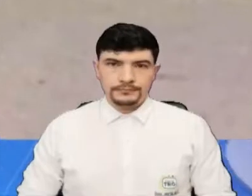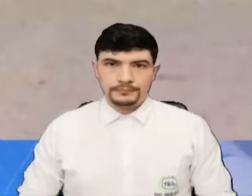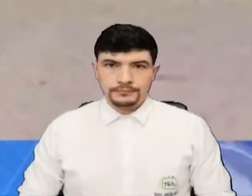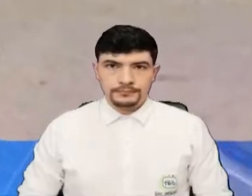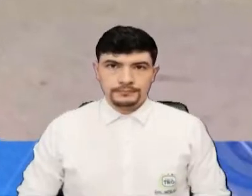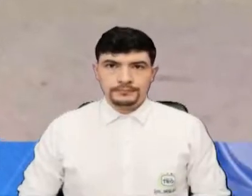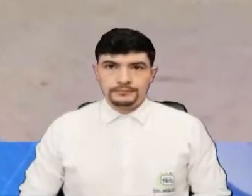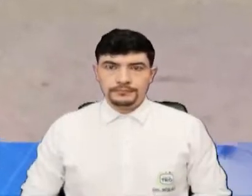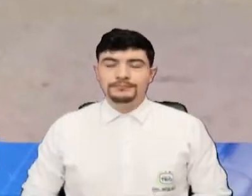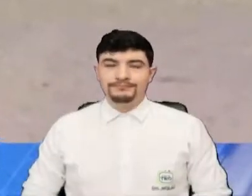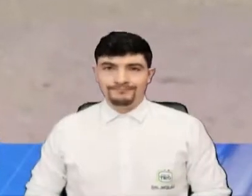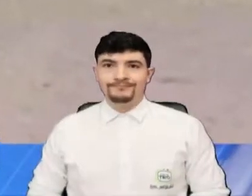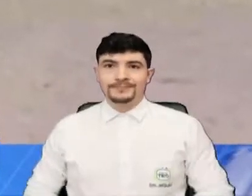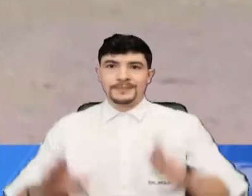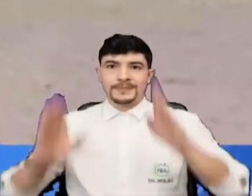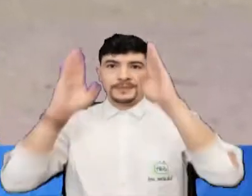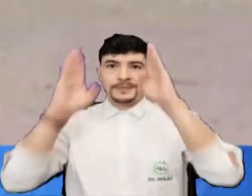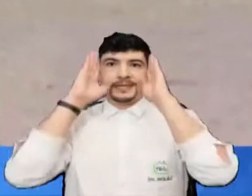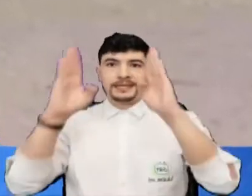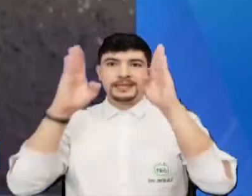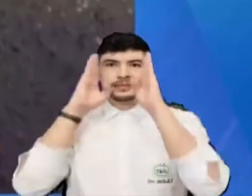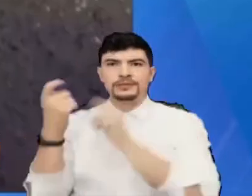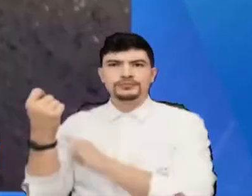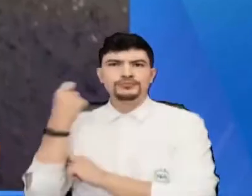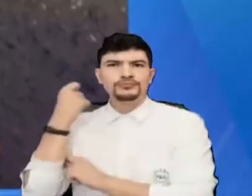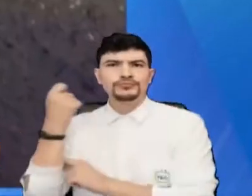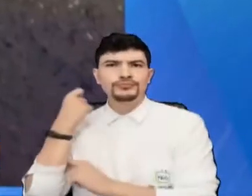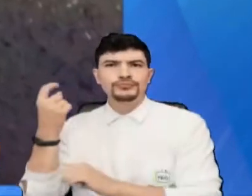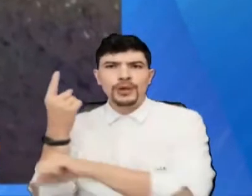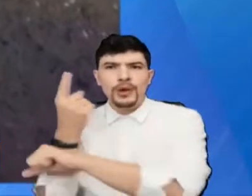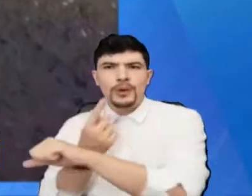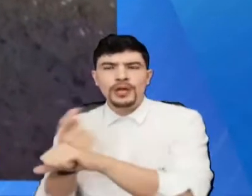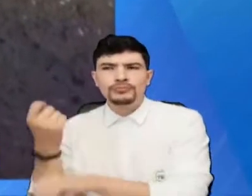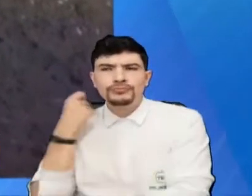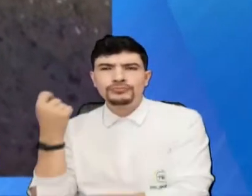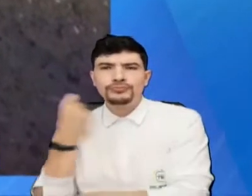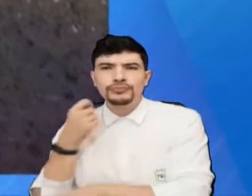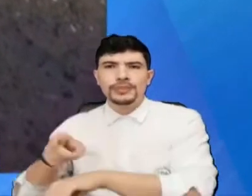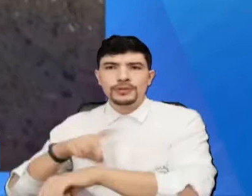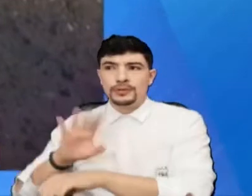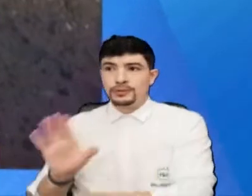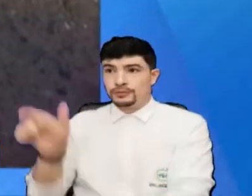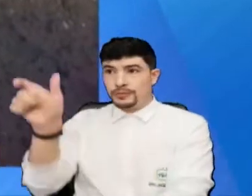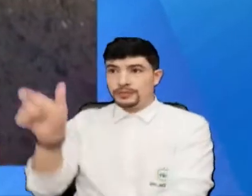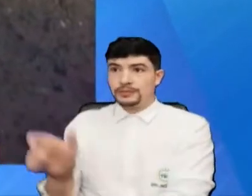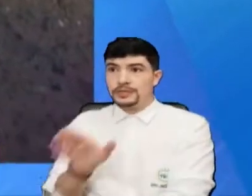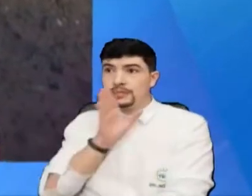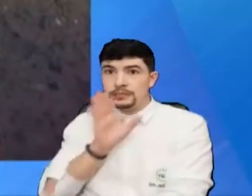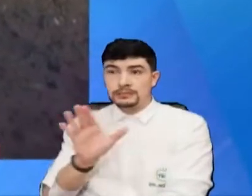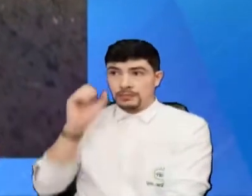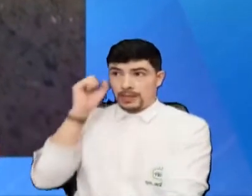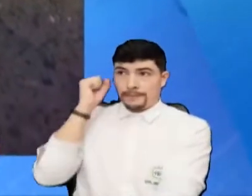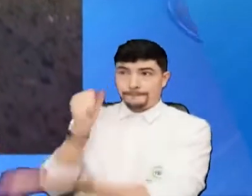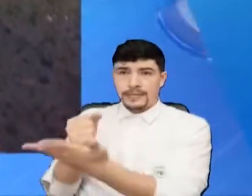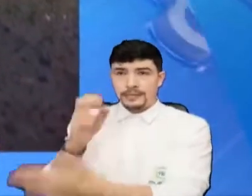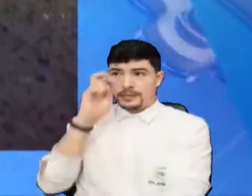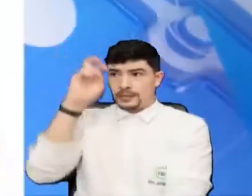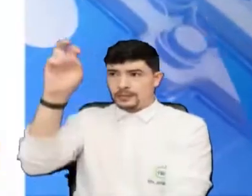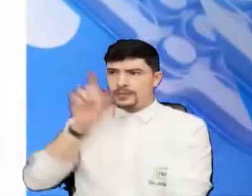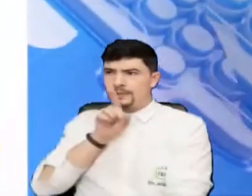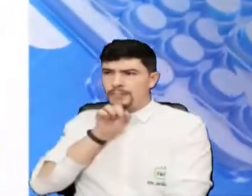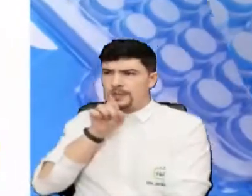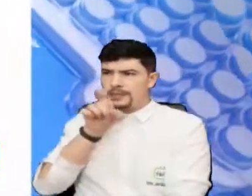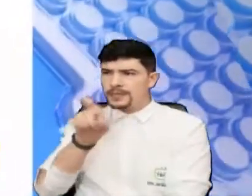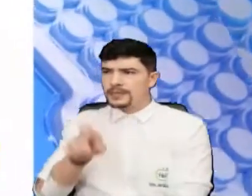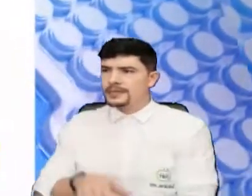Y mucha atención que en las últimas horas, hace pocos minutos exactamente, una persona fue asesinada en el norte de Bucaramanga. El hecho,